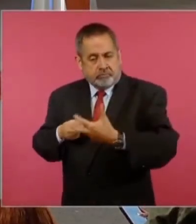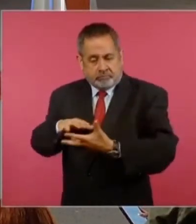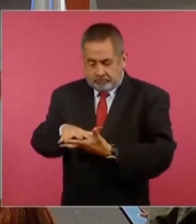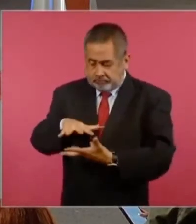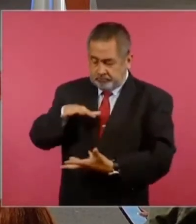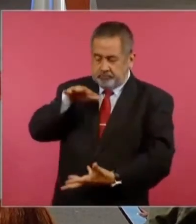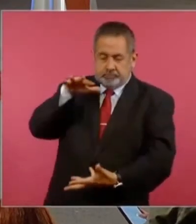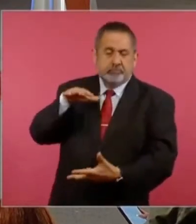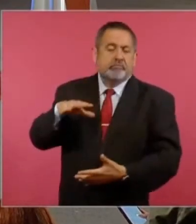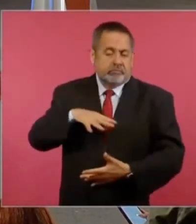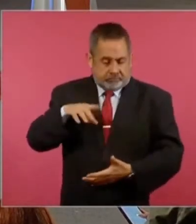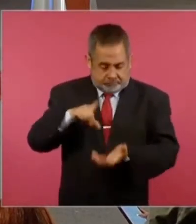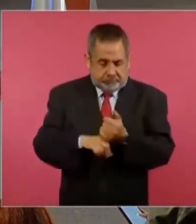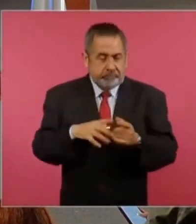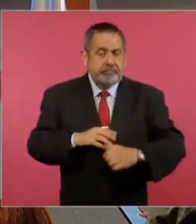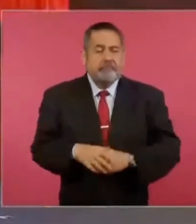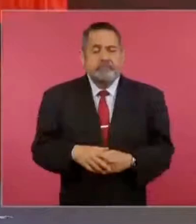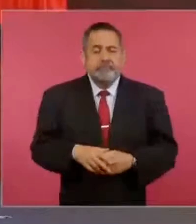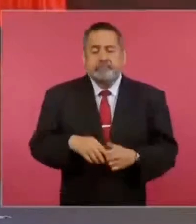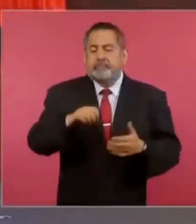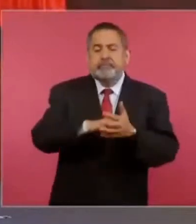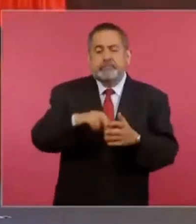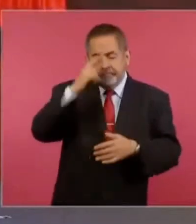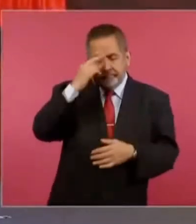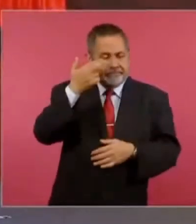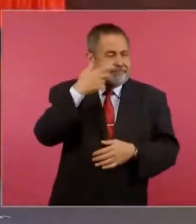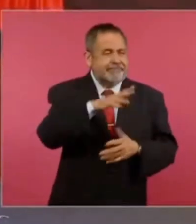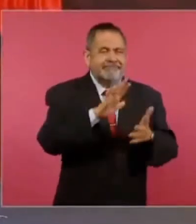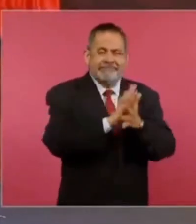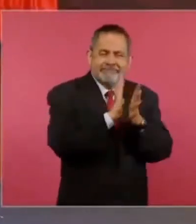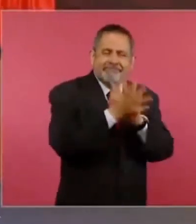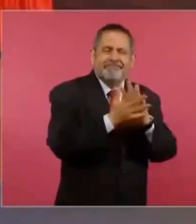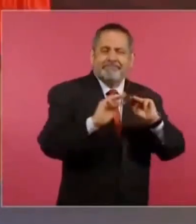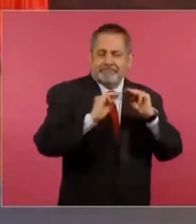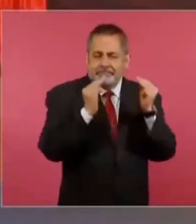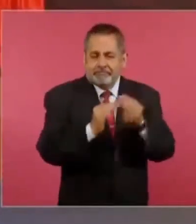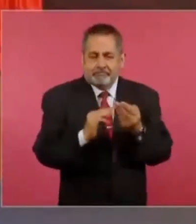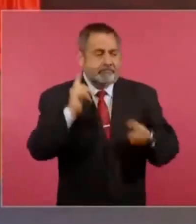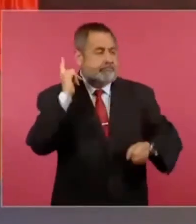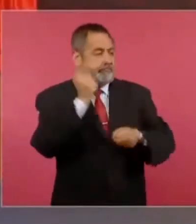también todo lo que se confisca